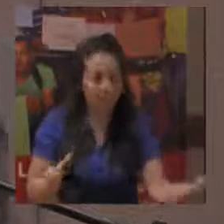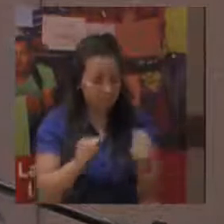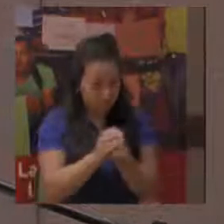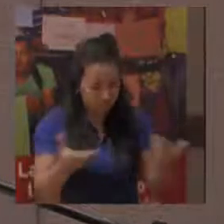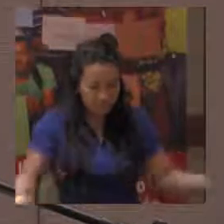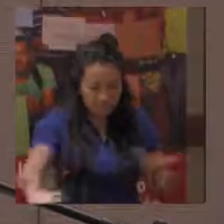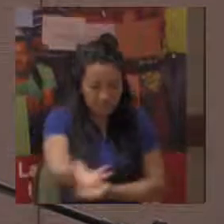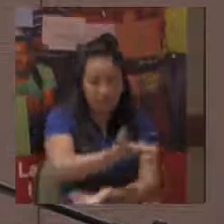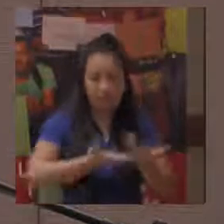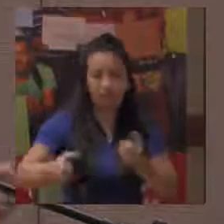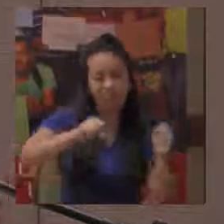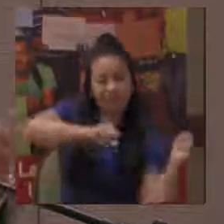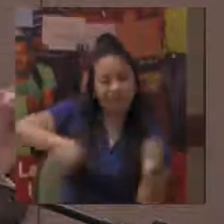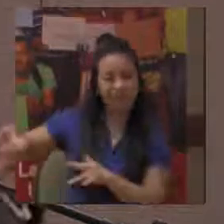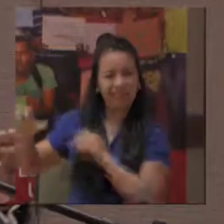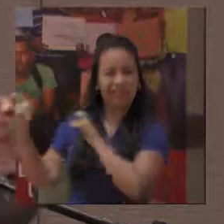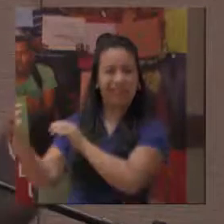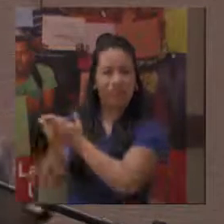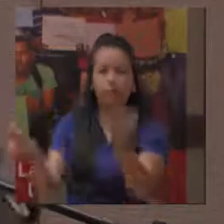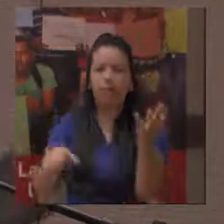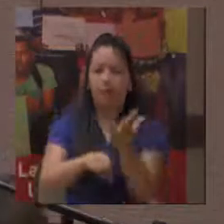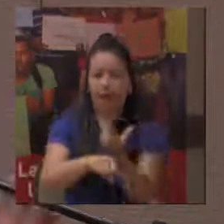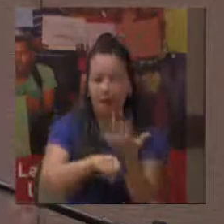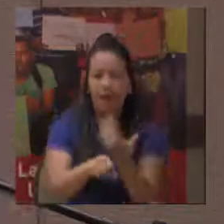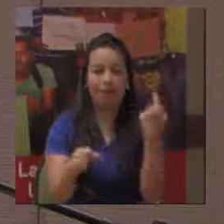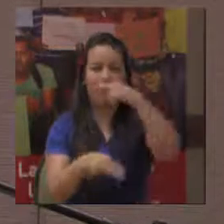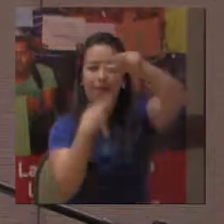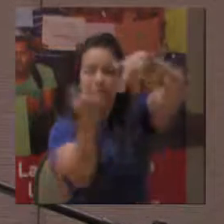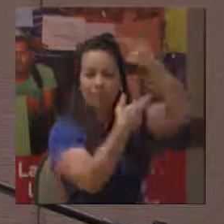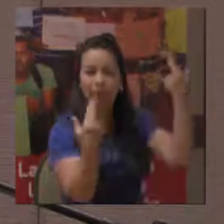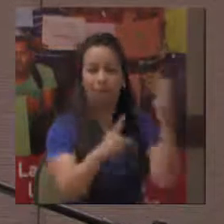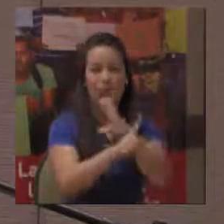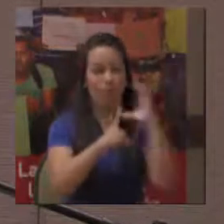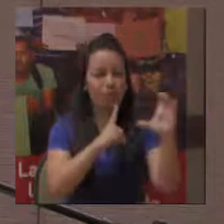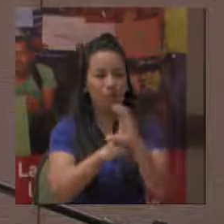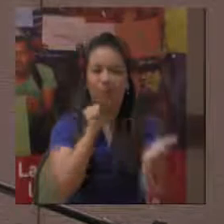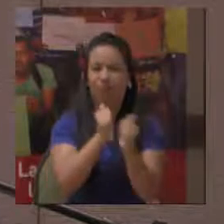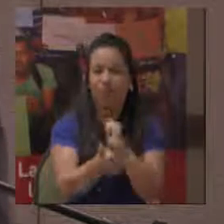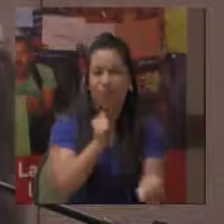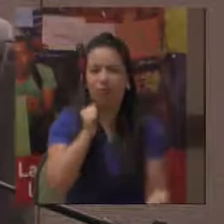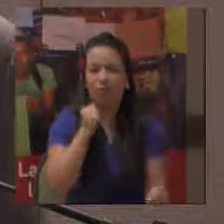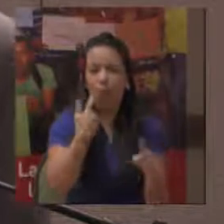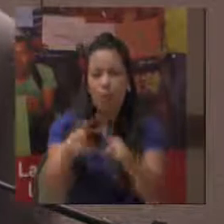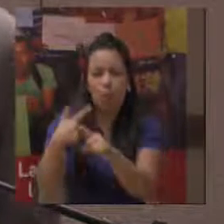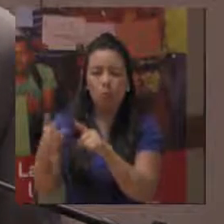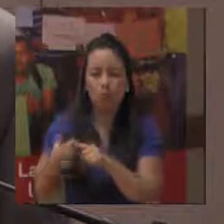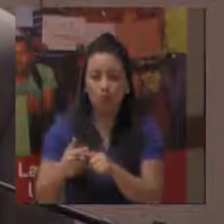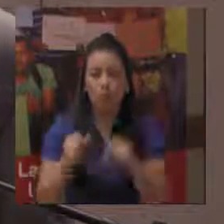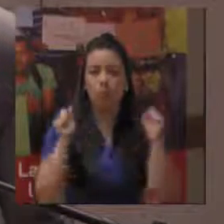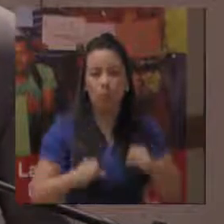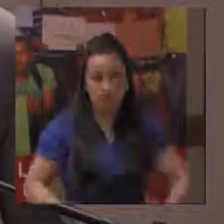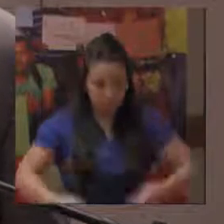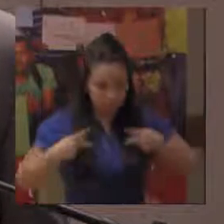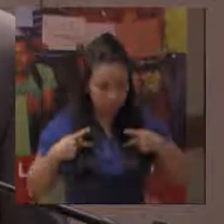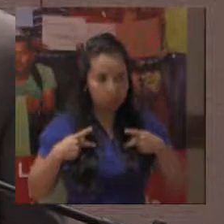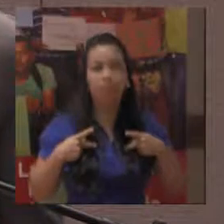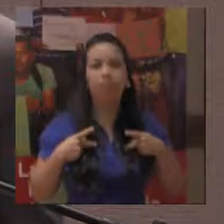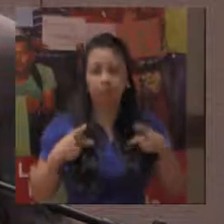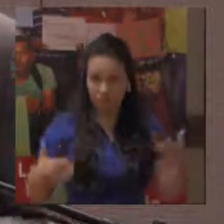en la legalidad y en el arte, la recreación, la cultura y el deporte alternativas de proyectos de vida.